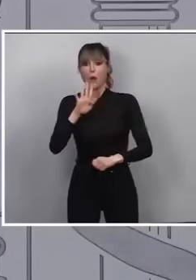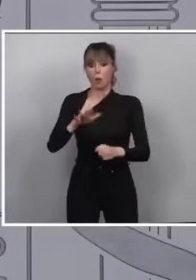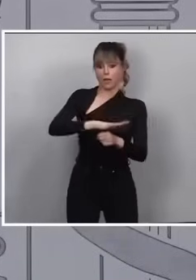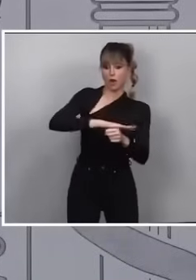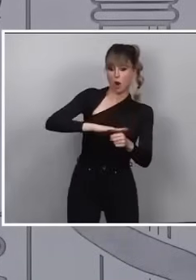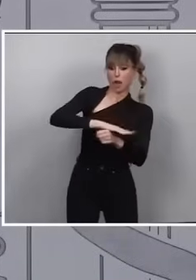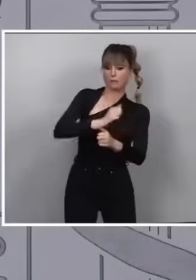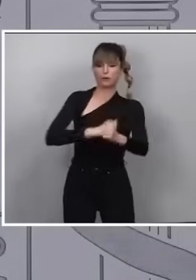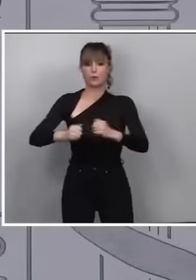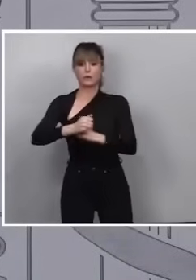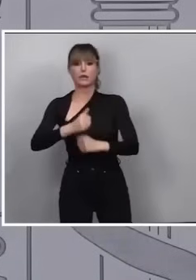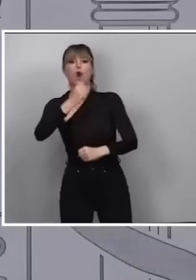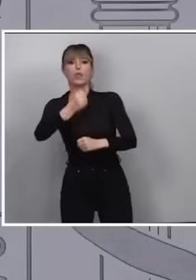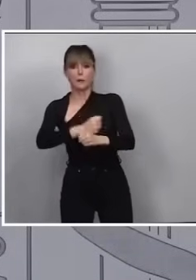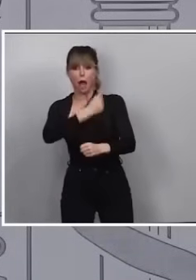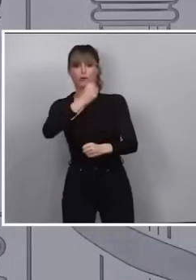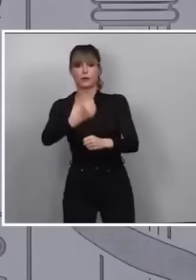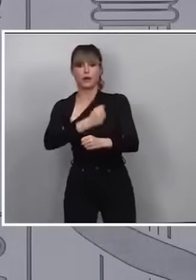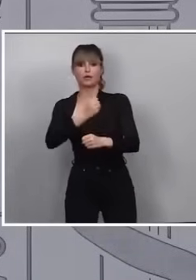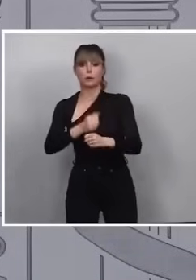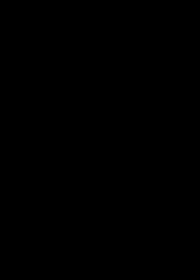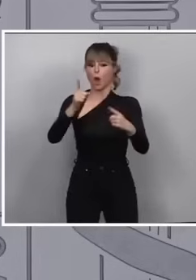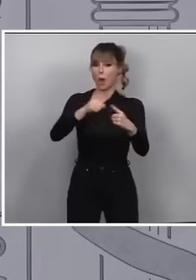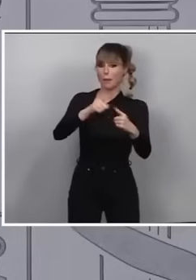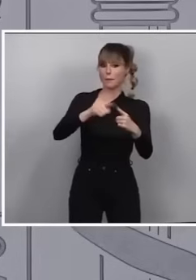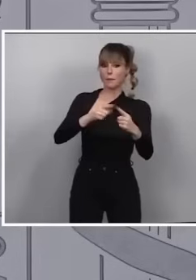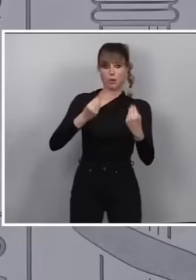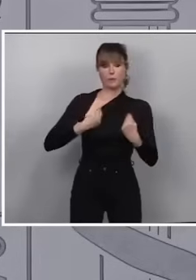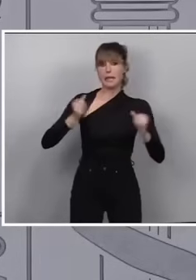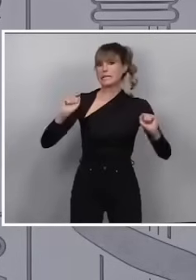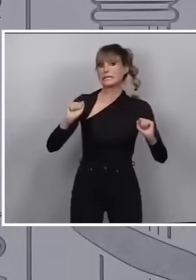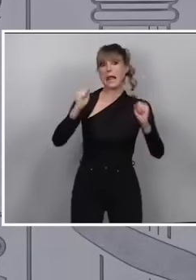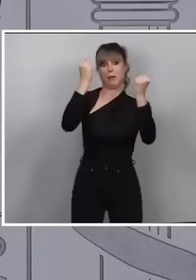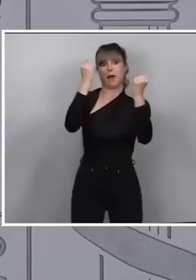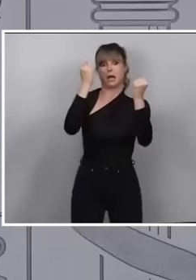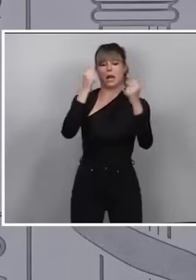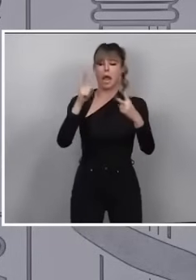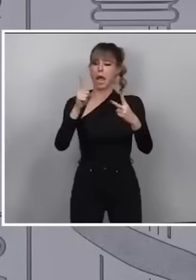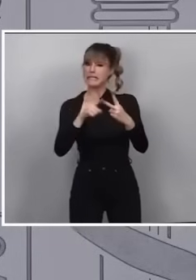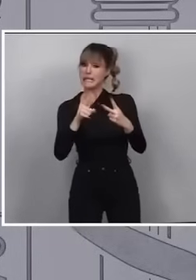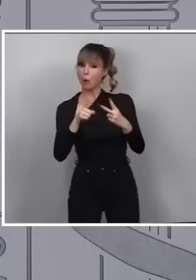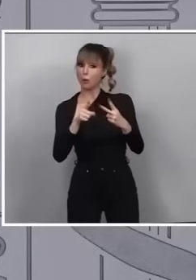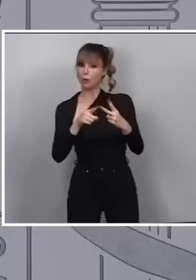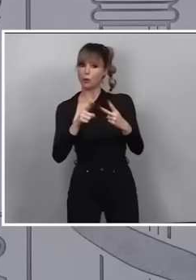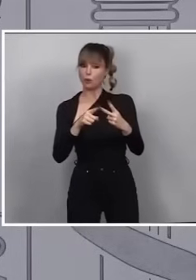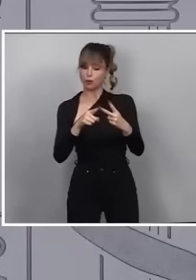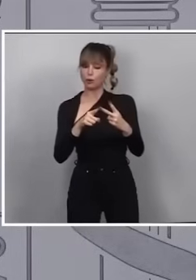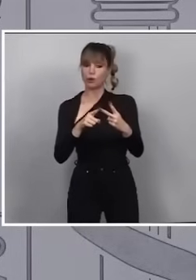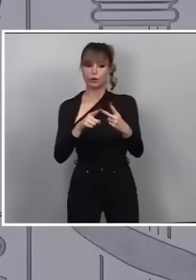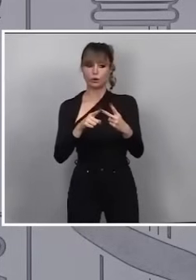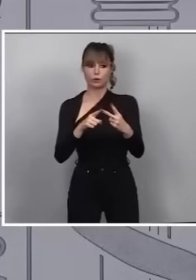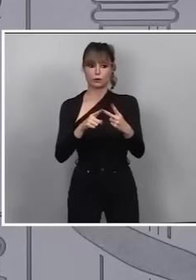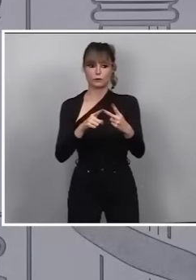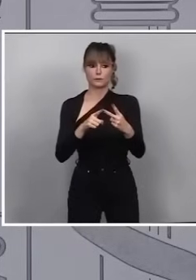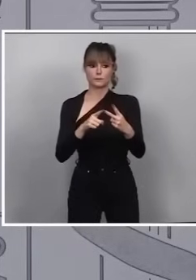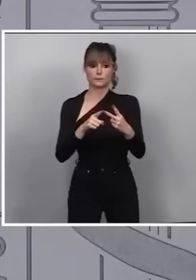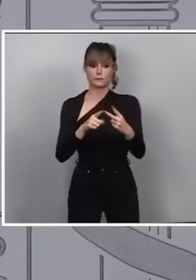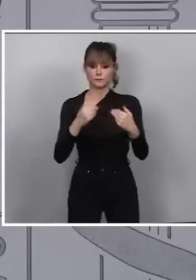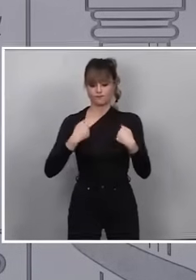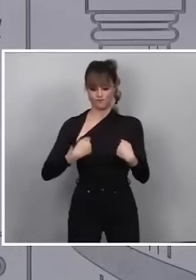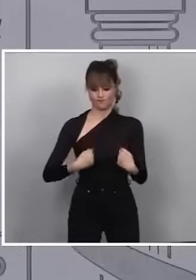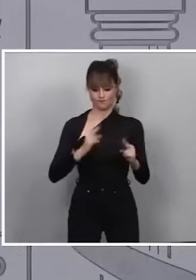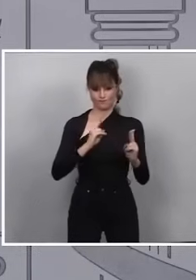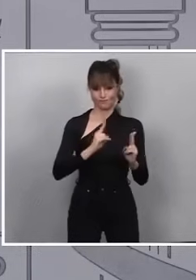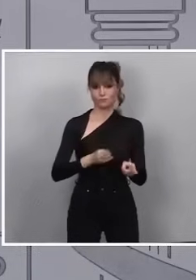ámbitos prioritarios el primero es el de salvar vidas el segundo es del de Recuperar el cuerpo de los